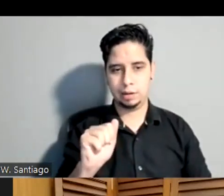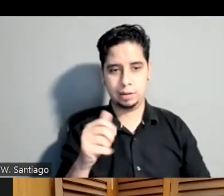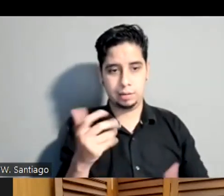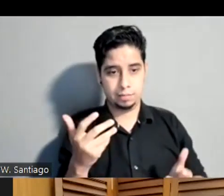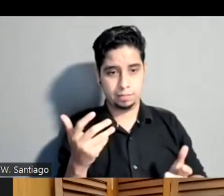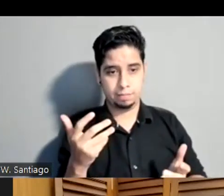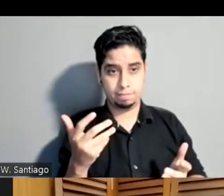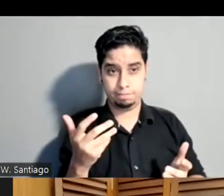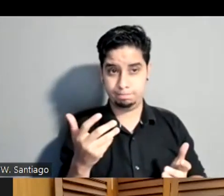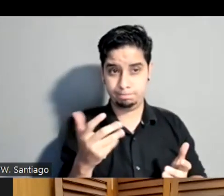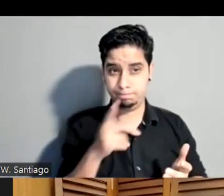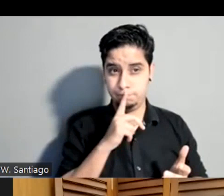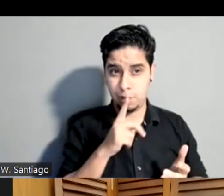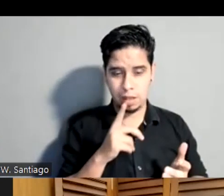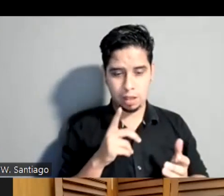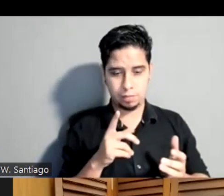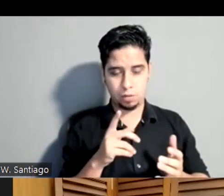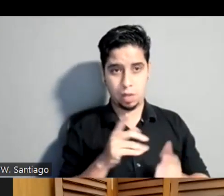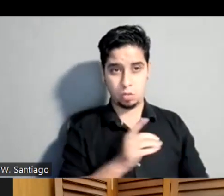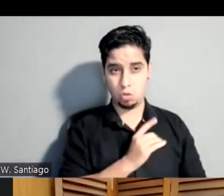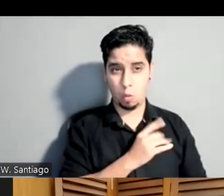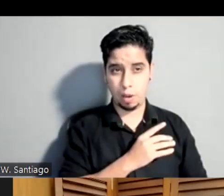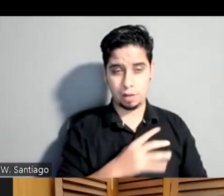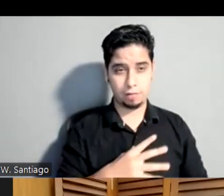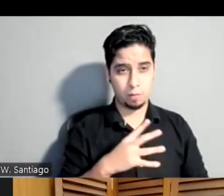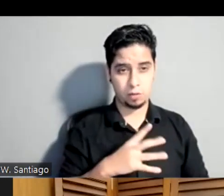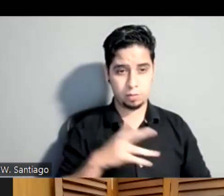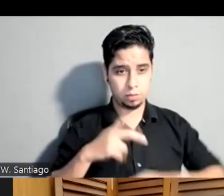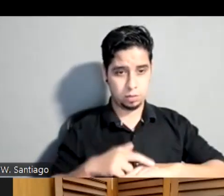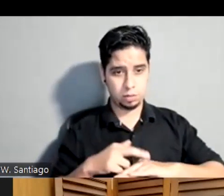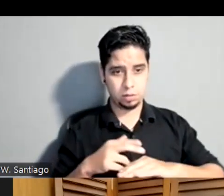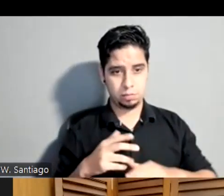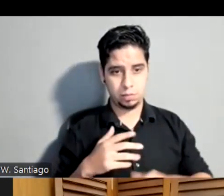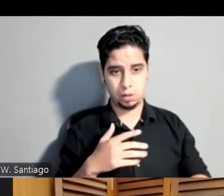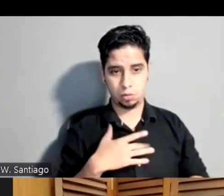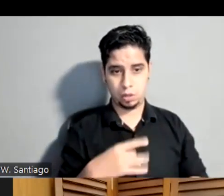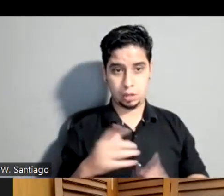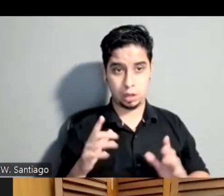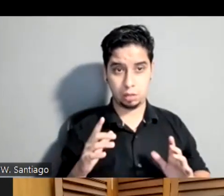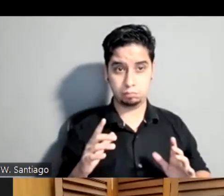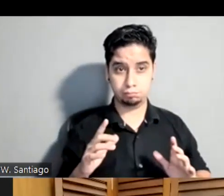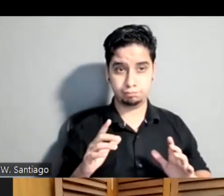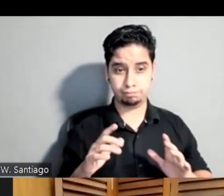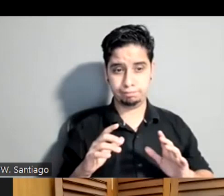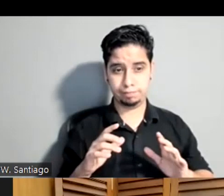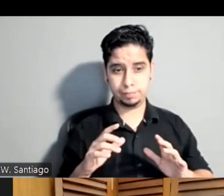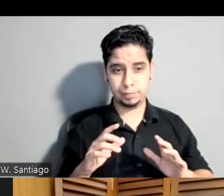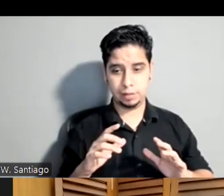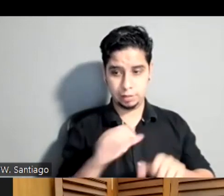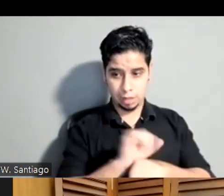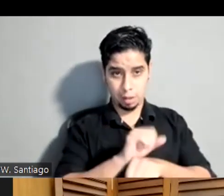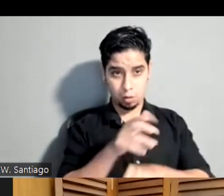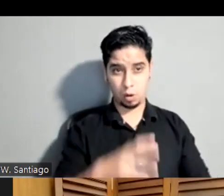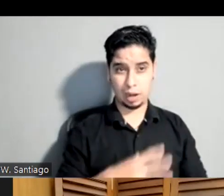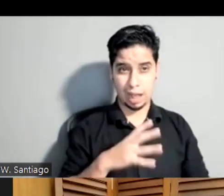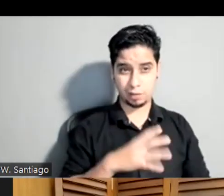además de, ¿verdad?, que es un clásico puertorriqueño, que actriz no, ¿verdad?, no dice el diario, o sea, hacer un clásico. Hice